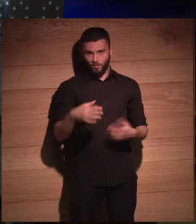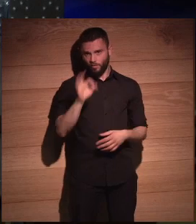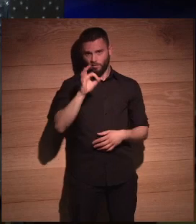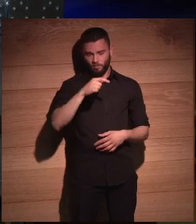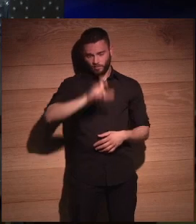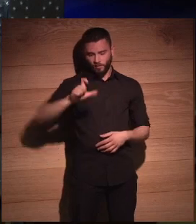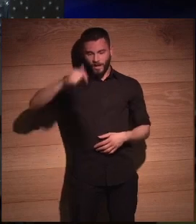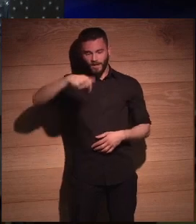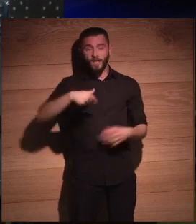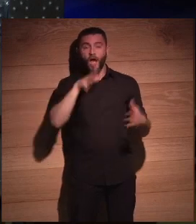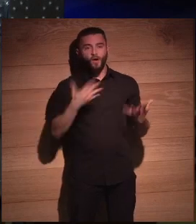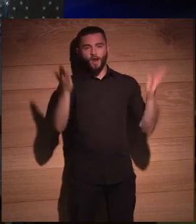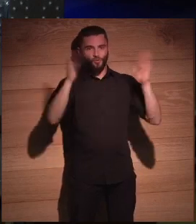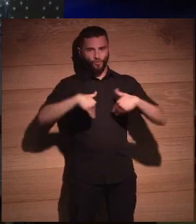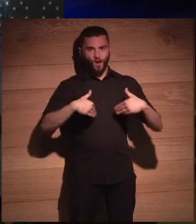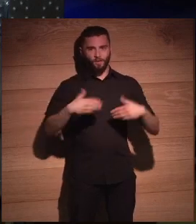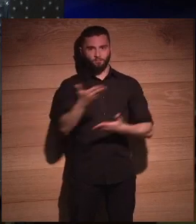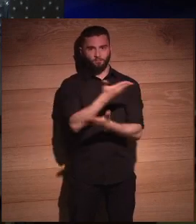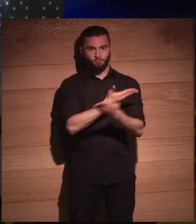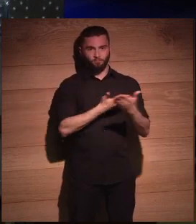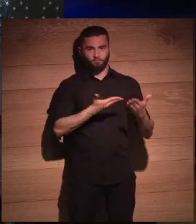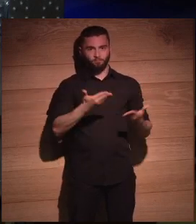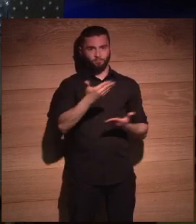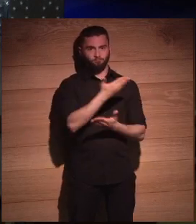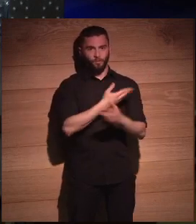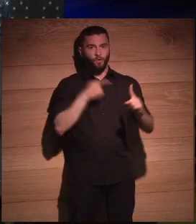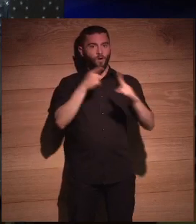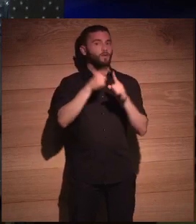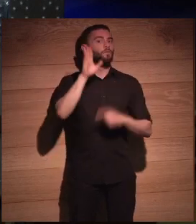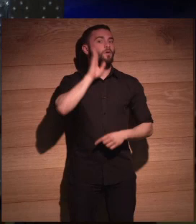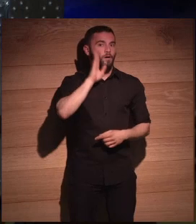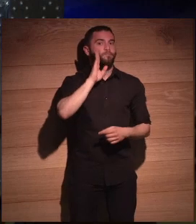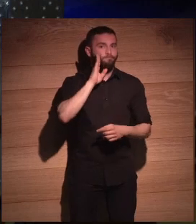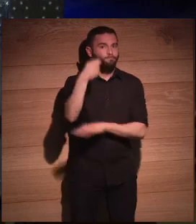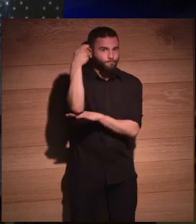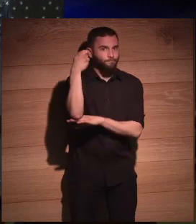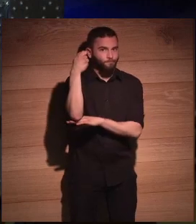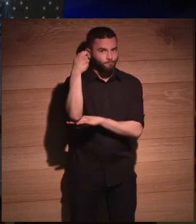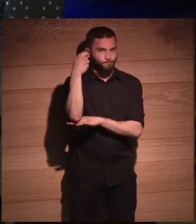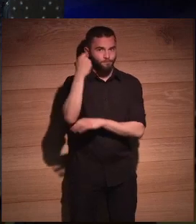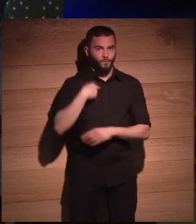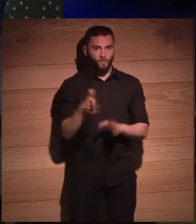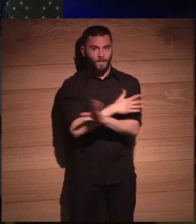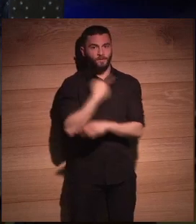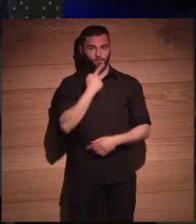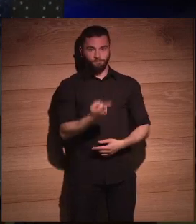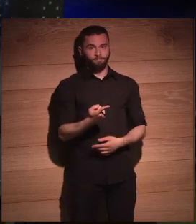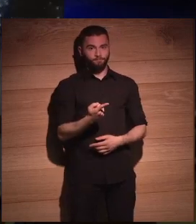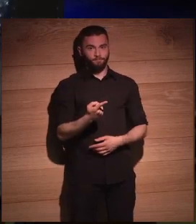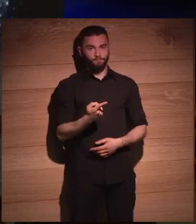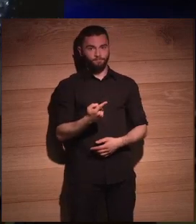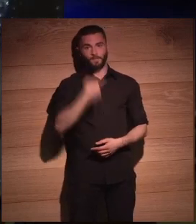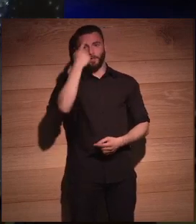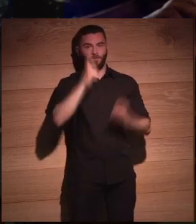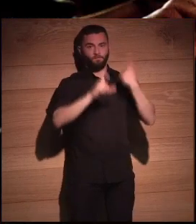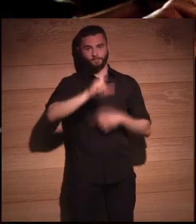están aquí, hemos contribuido, sabiéndolo o no, a que sea así. Yo lo comentaba antes con